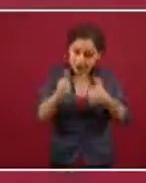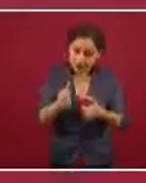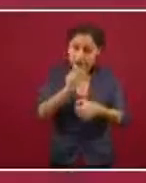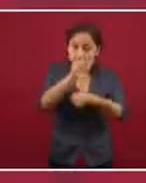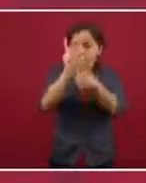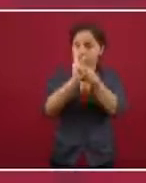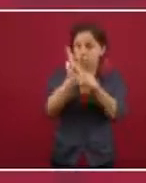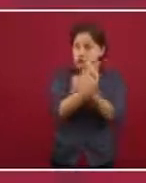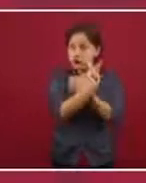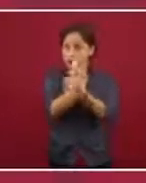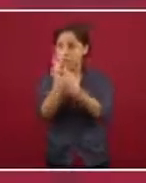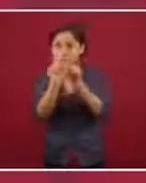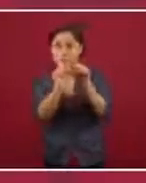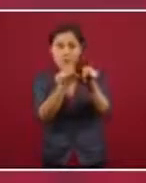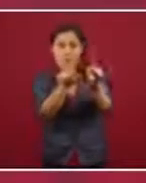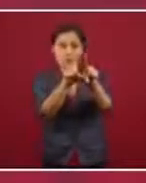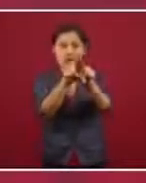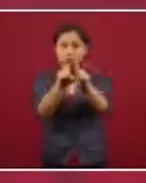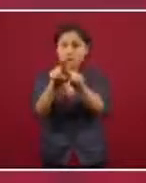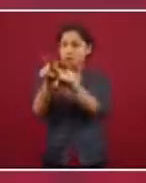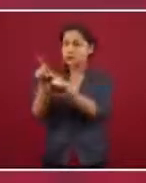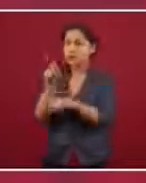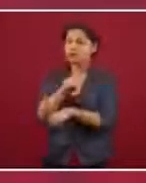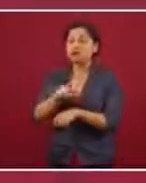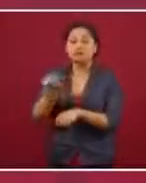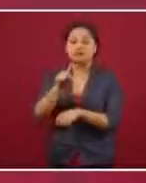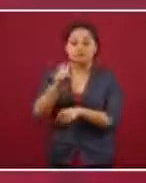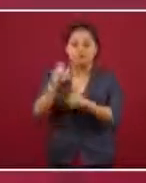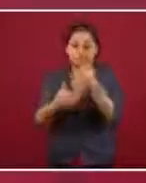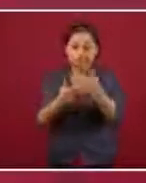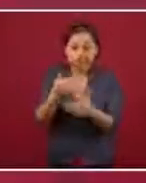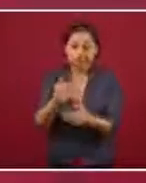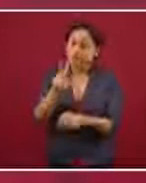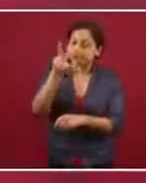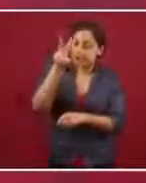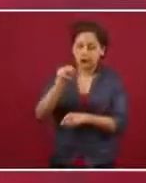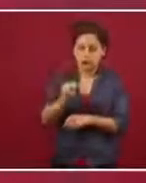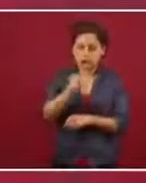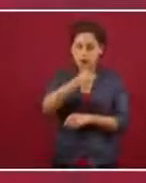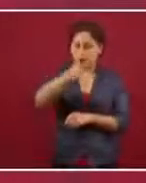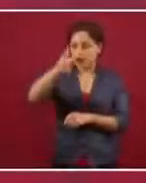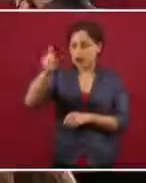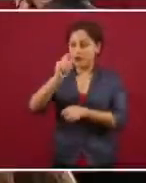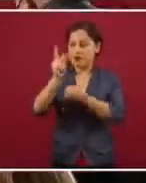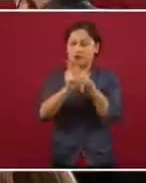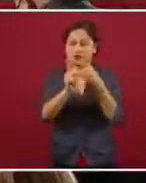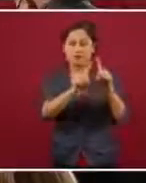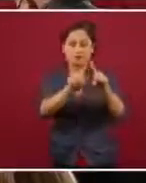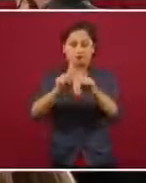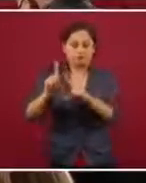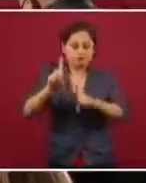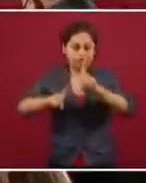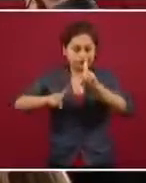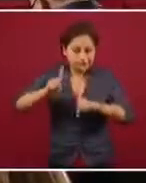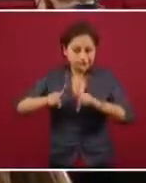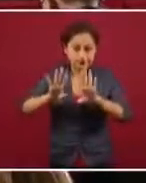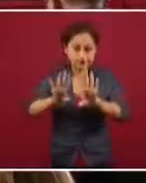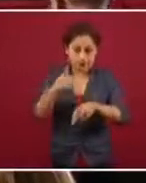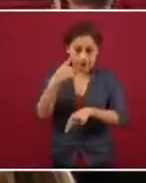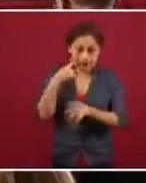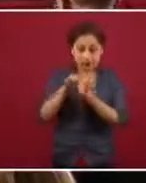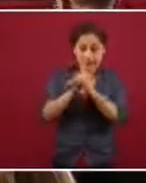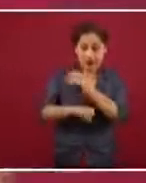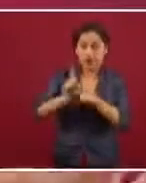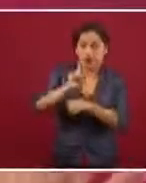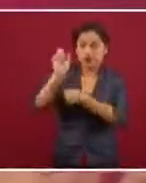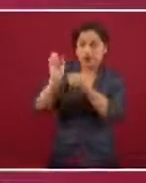pasar de una situación a la siguiente. Por ejemplo, indiscutiblemente los países europeos tienen